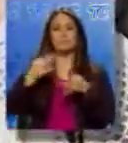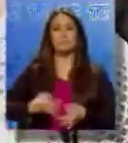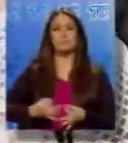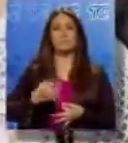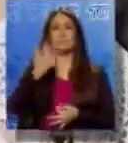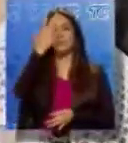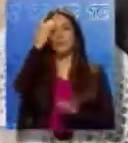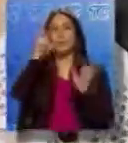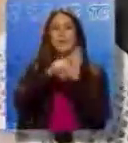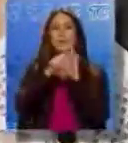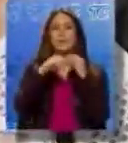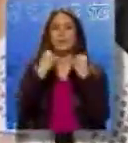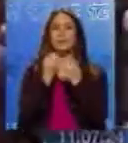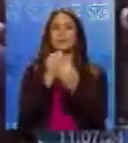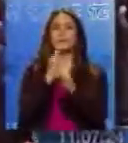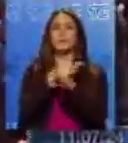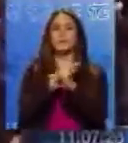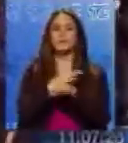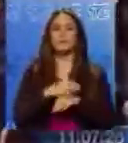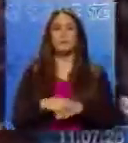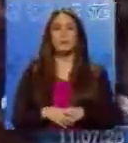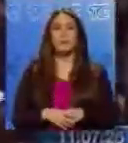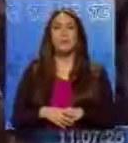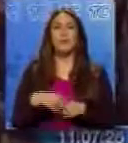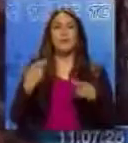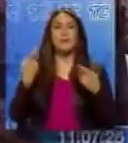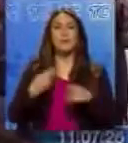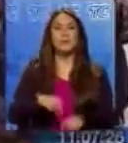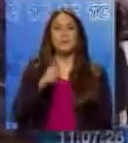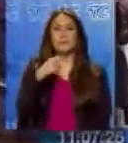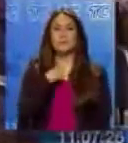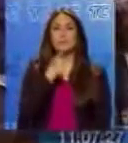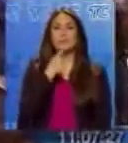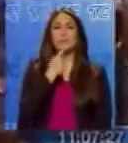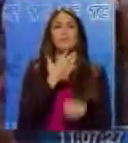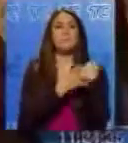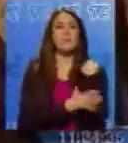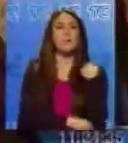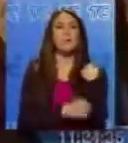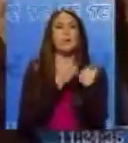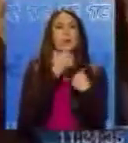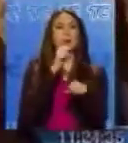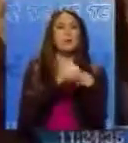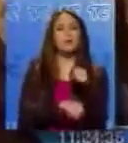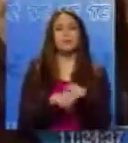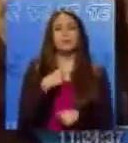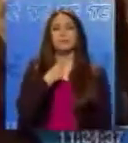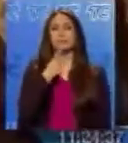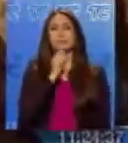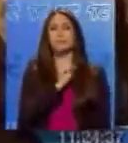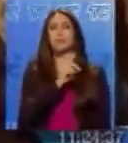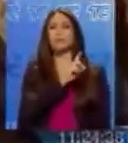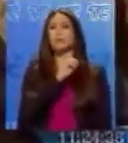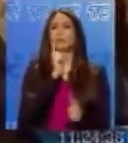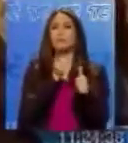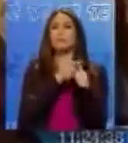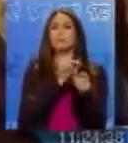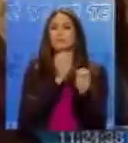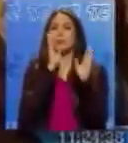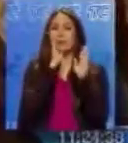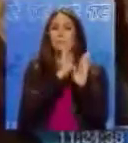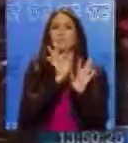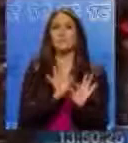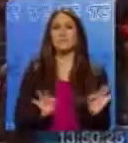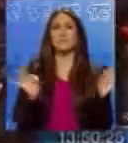establece la Ley Orgánica de la Función Legislativa. Correa enfatizó que esta medida no afectará a los más pobres, a quienes calificó como prioridad en su gobierno. La